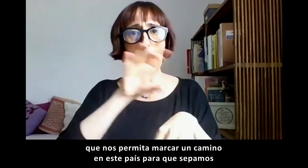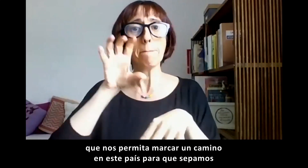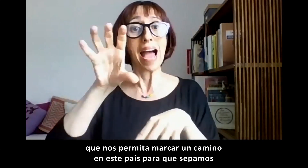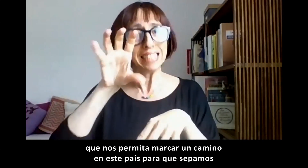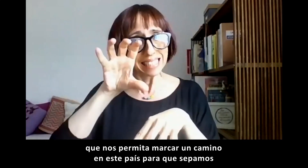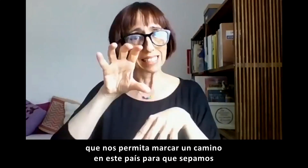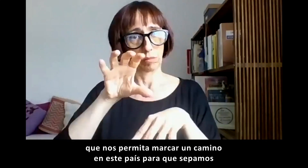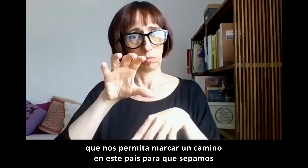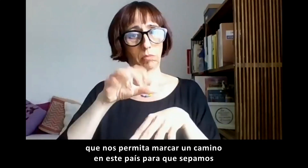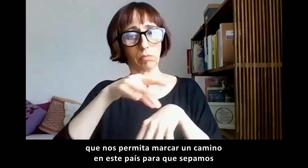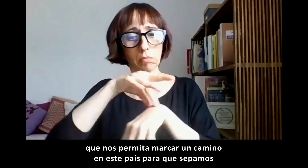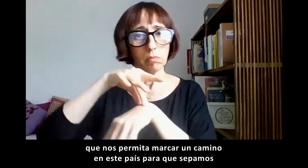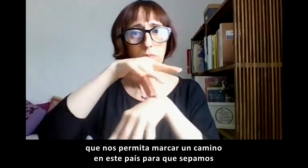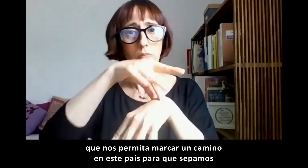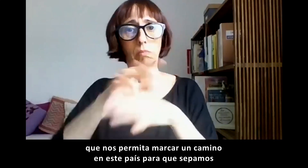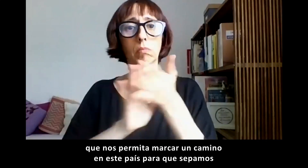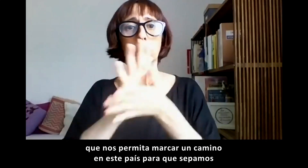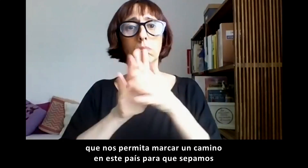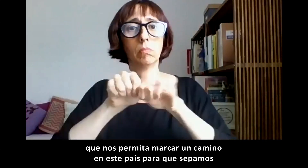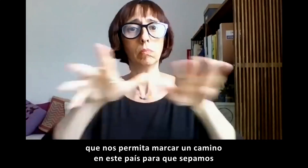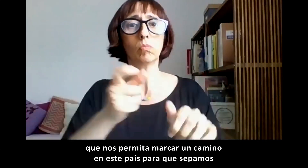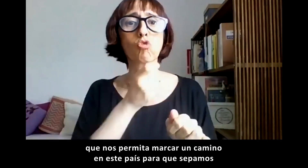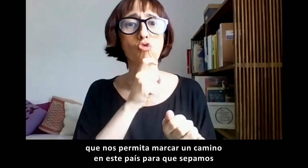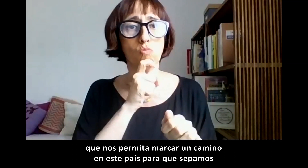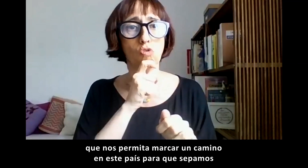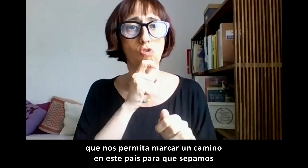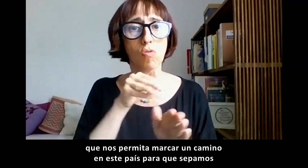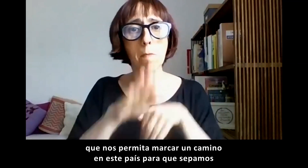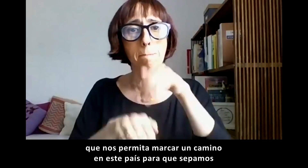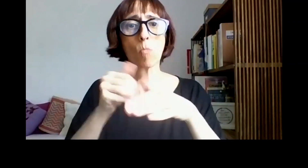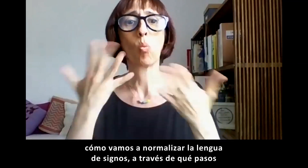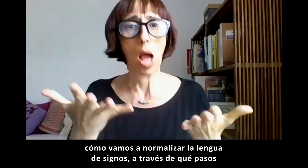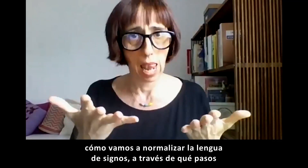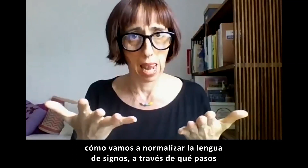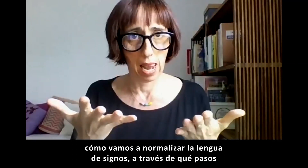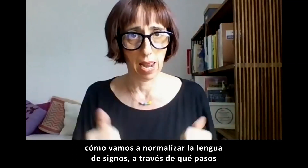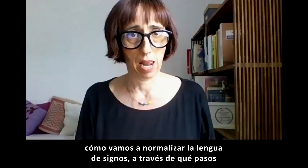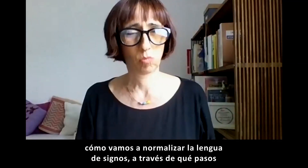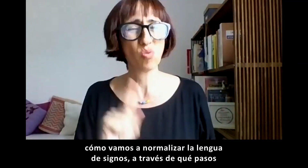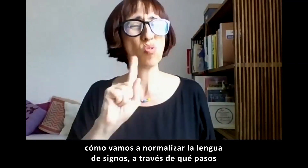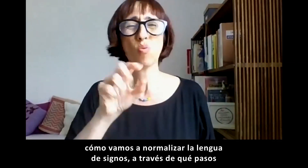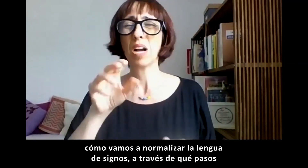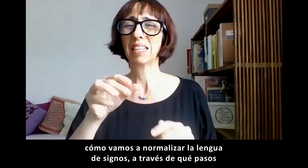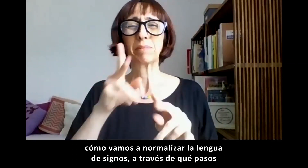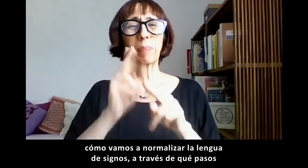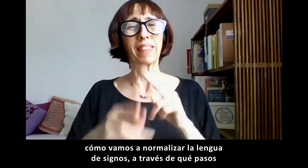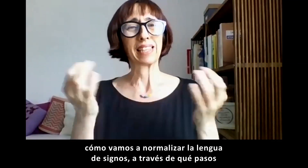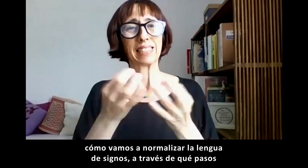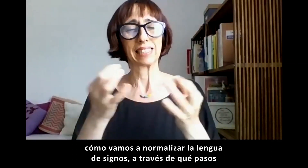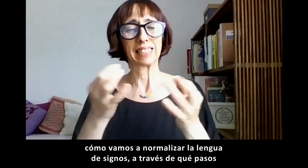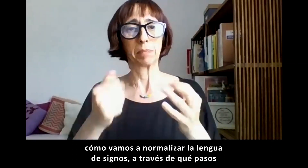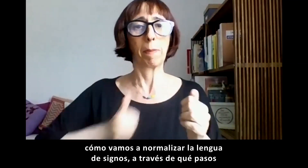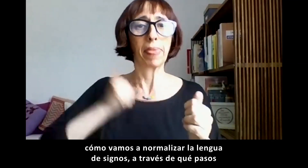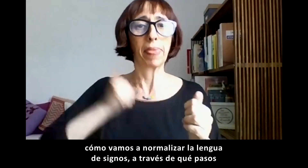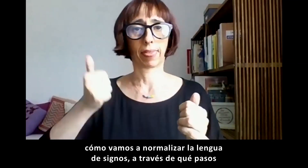prospectiva que nos permita marcar un camino en este país para que sepamos cómo se va a normalizar la lengua de signos y a través de